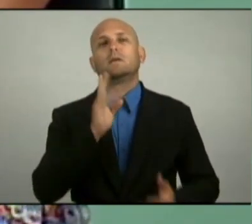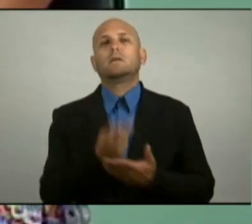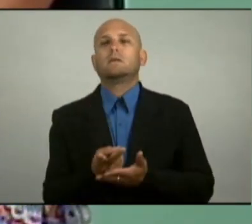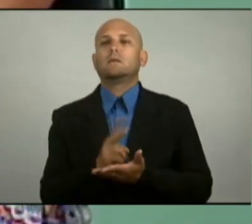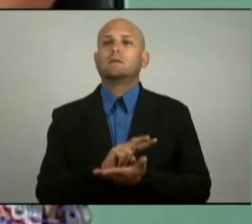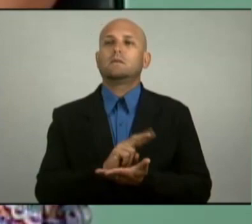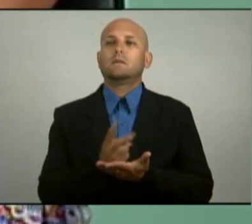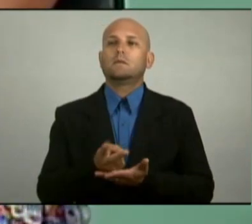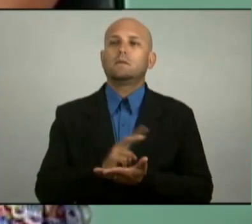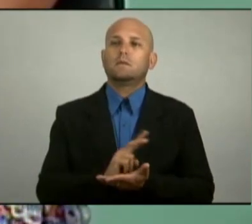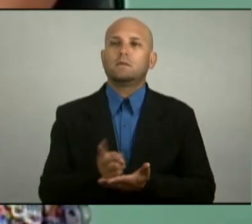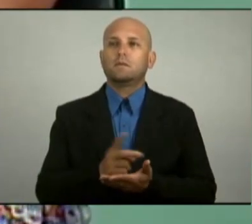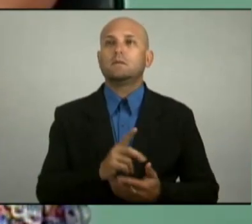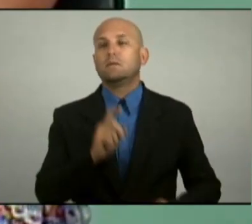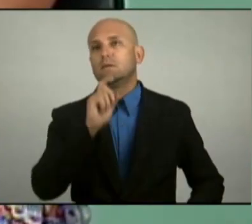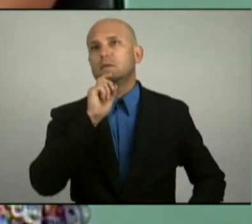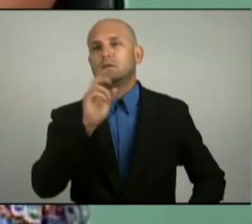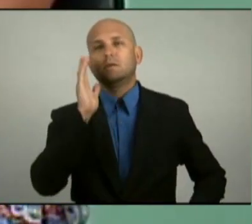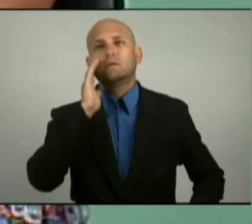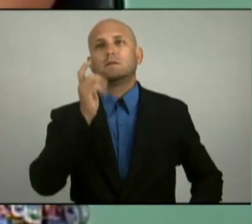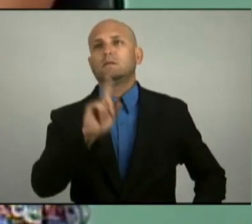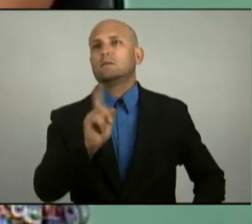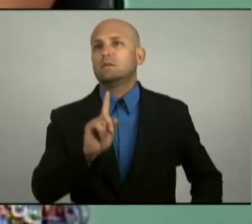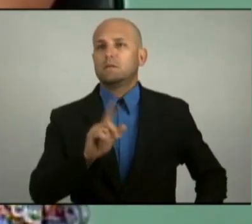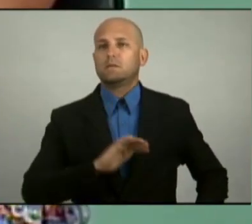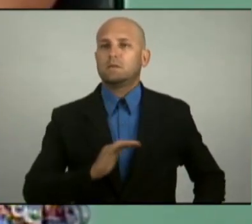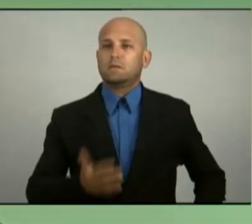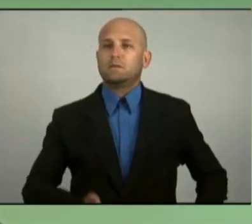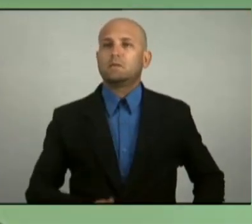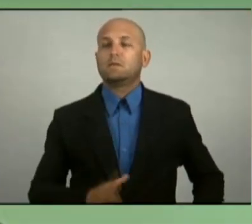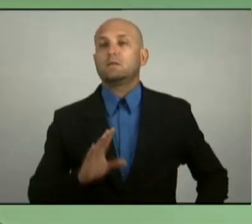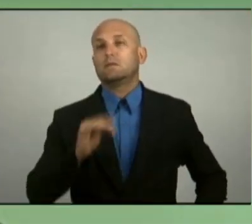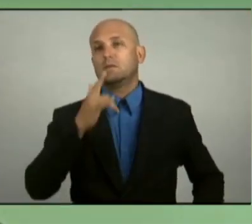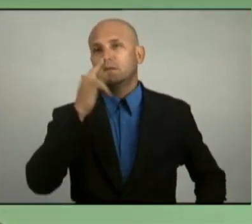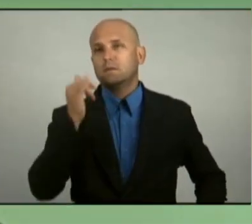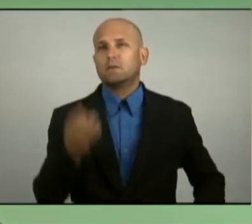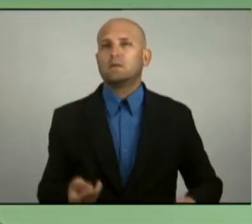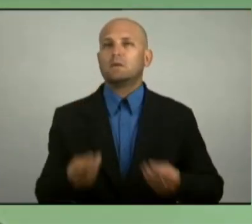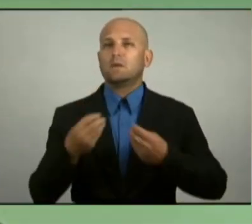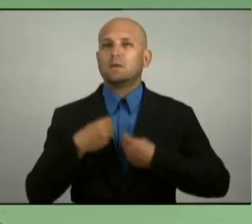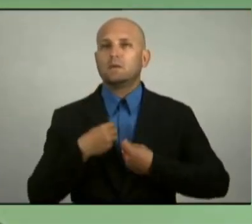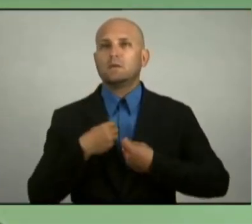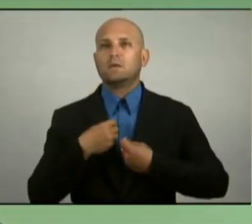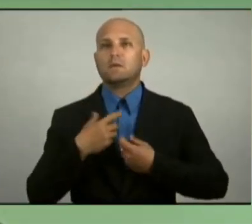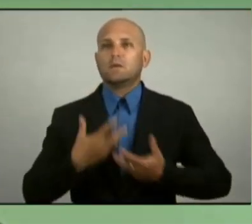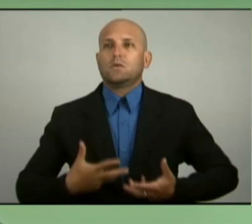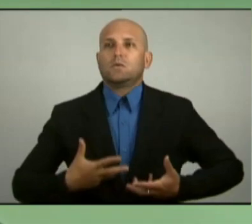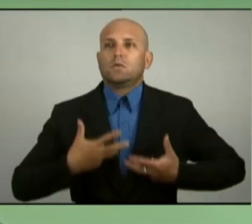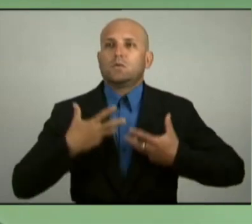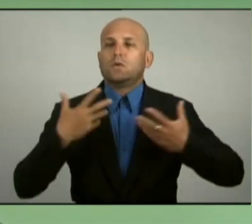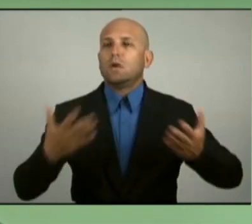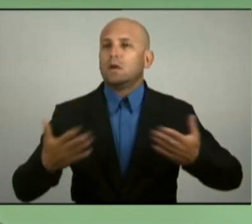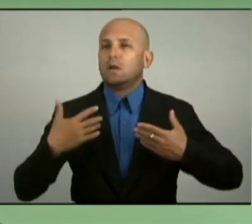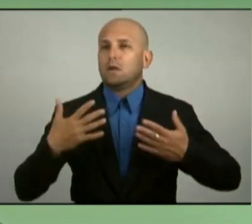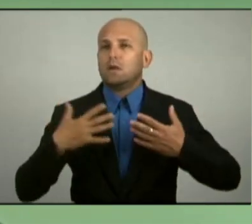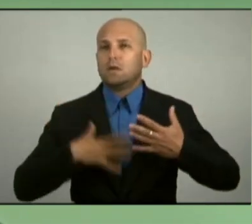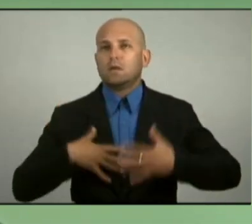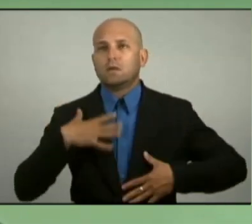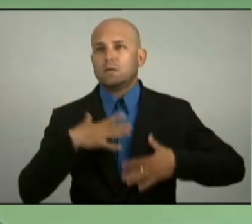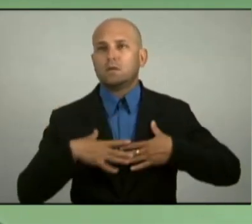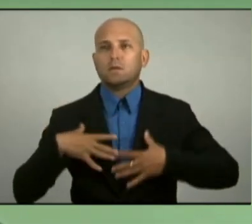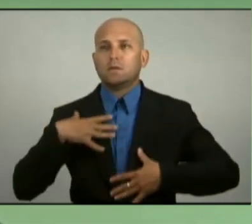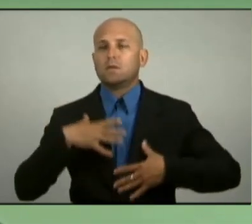nosotras las mujeres un poco difícil manejarlo el climaterio provoca a veces Un aumento de la temperatura corporal por el infl